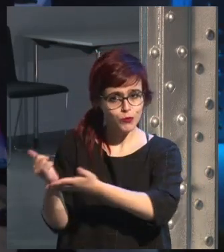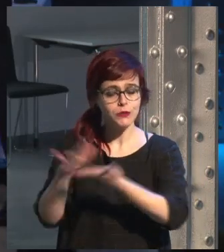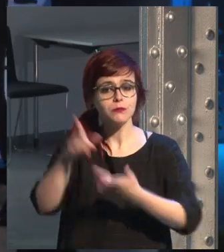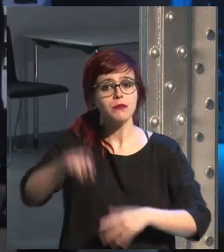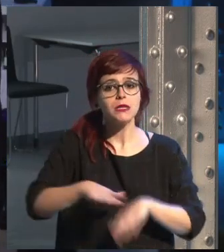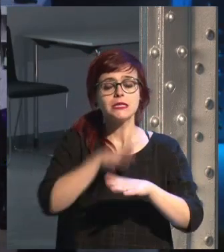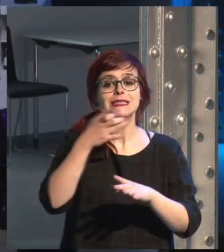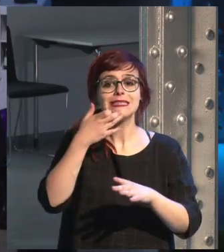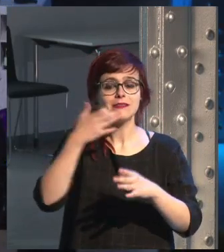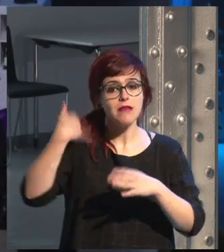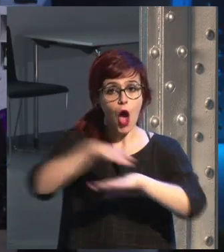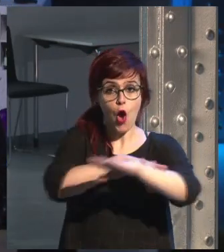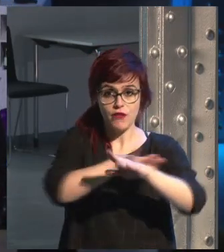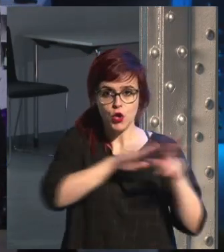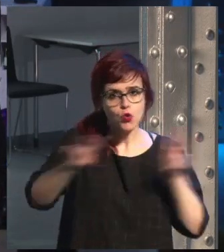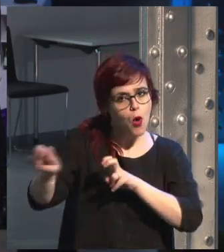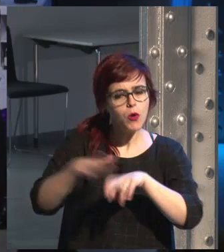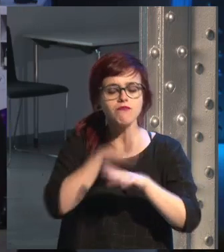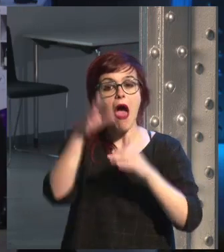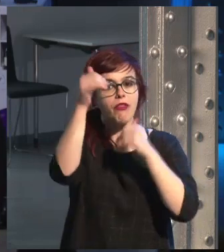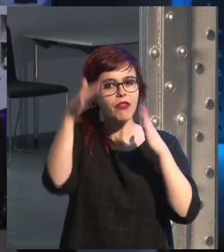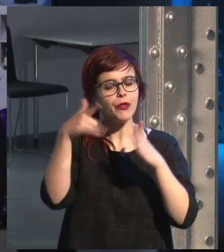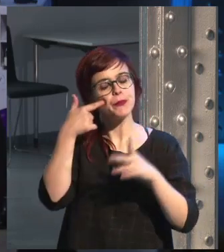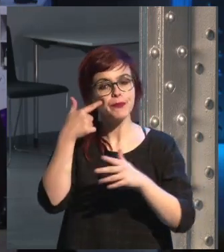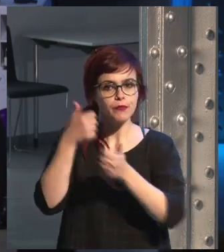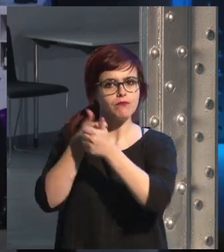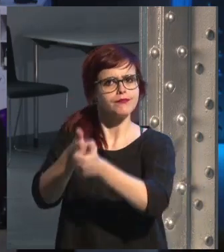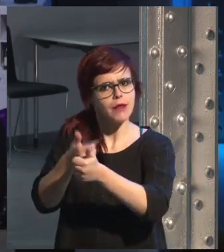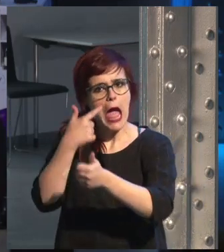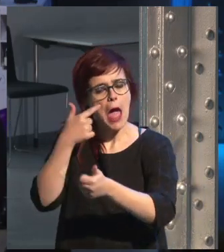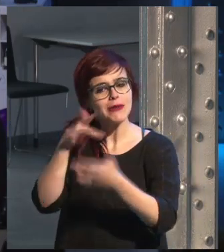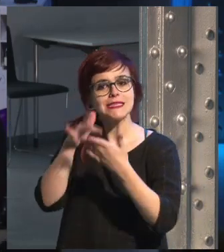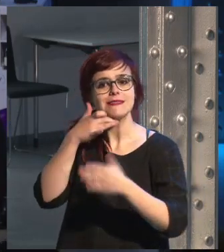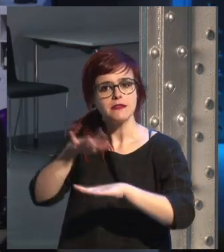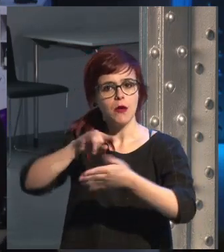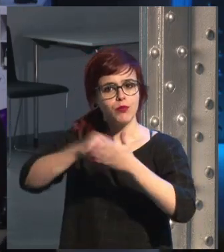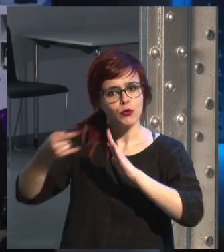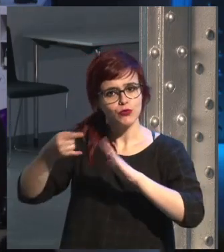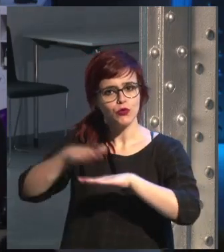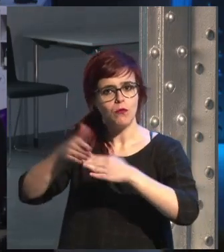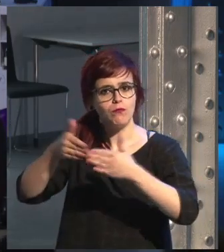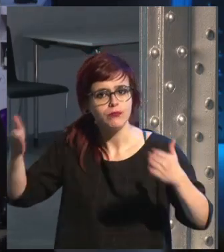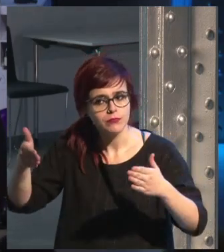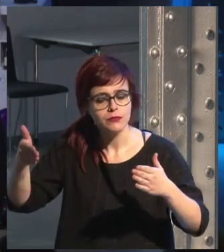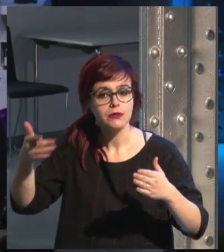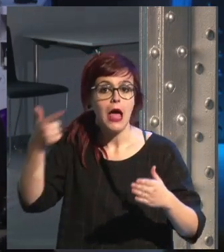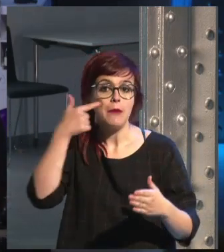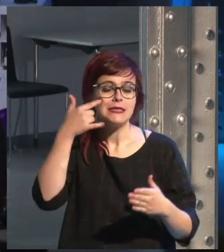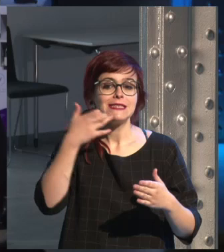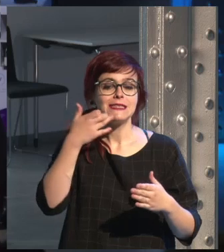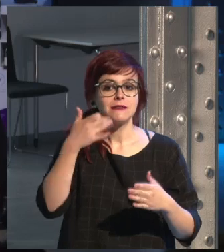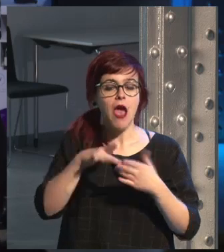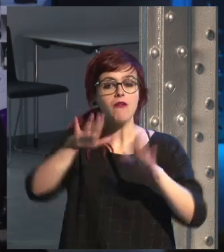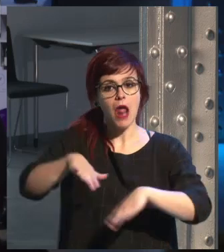Y cuando se forme el nuevo gobierno, pues estar muy pendiente y a ver si se ponen manos a la obra, a ver quién ocupa